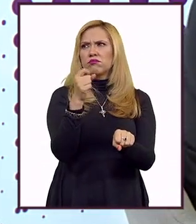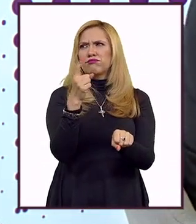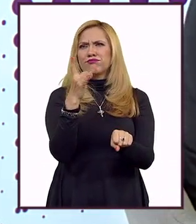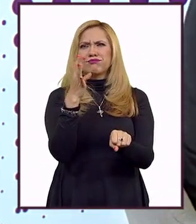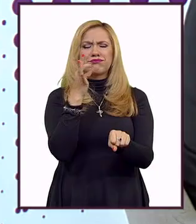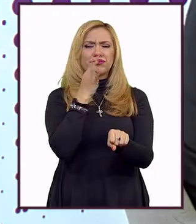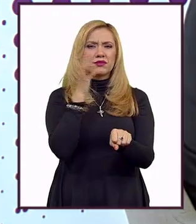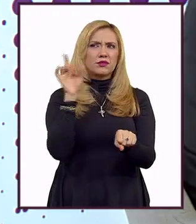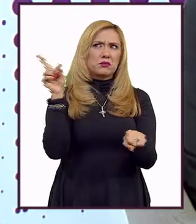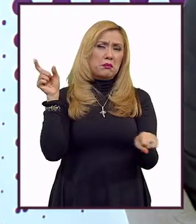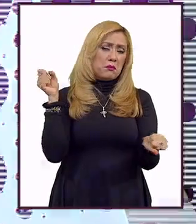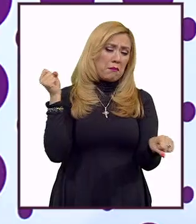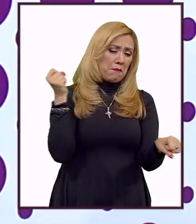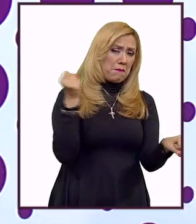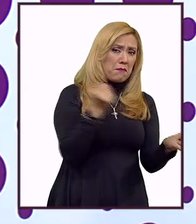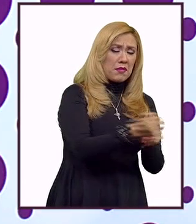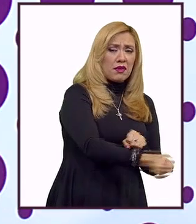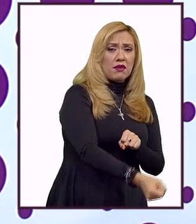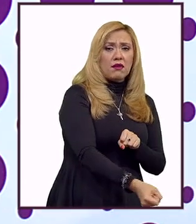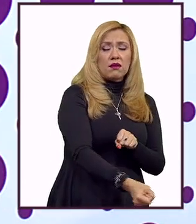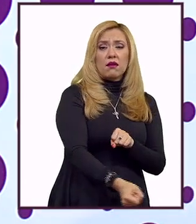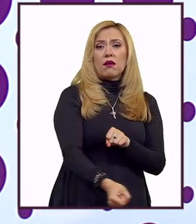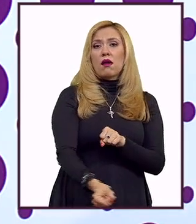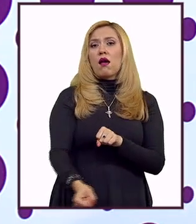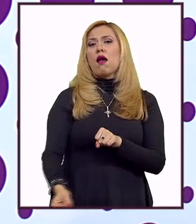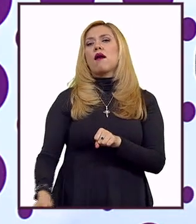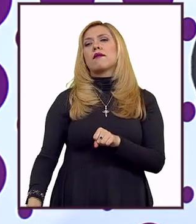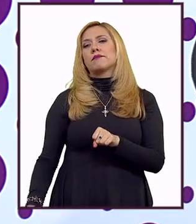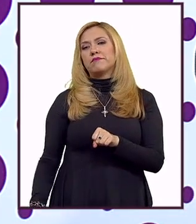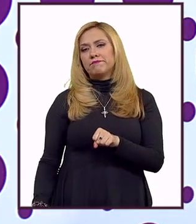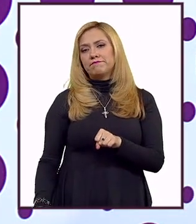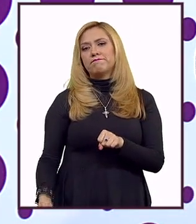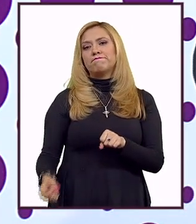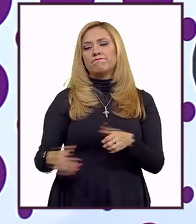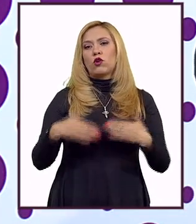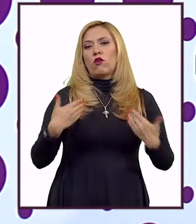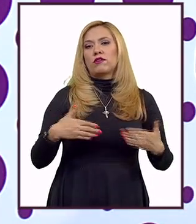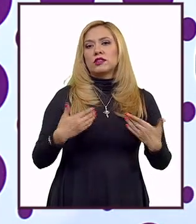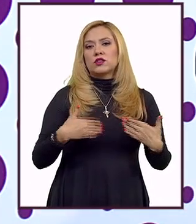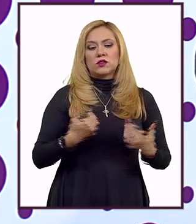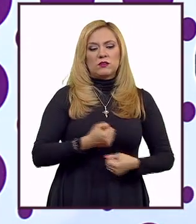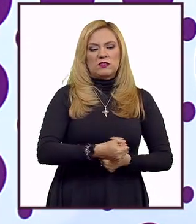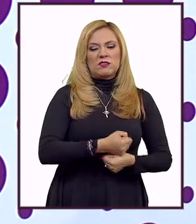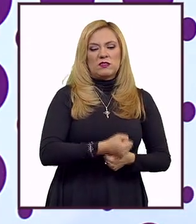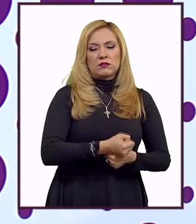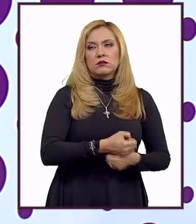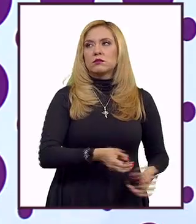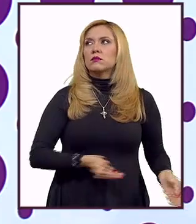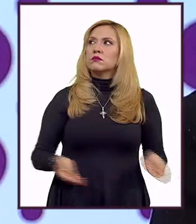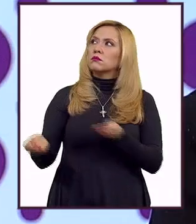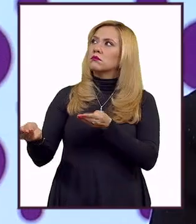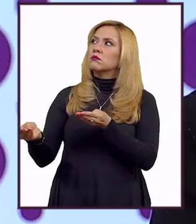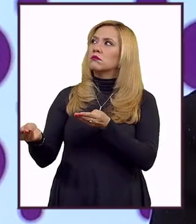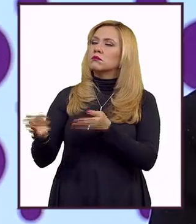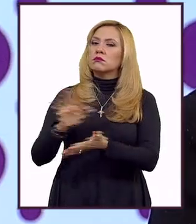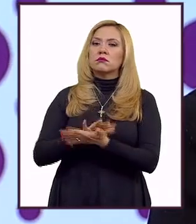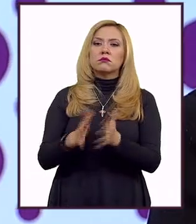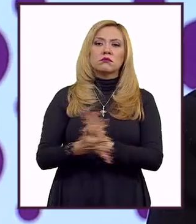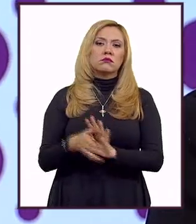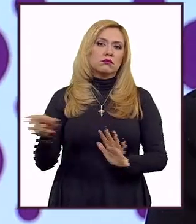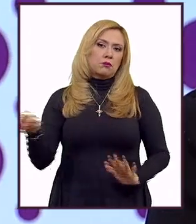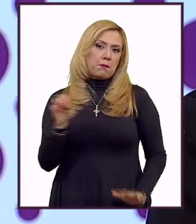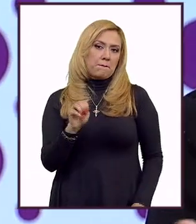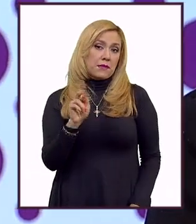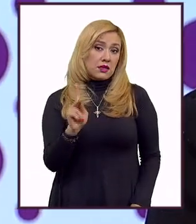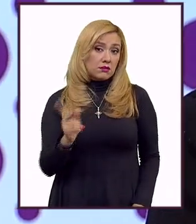elementos de la tortura y es donde se han fabricado los testimonios y las confesiones obtenidas bajo tortura con la complicidad del Ministerio